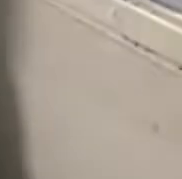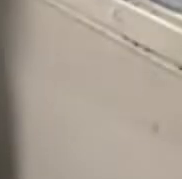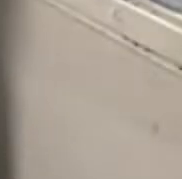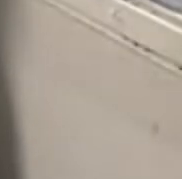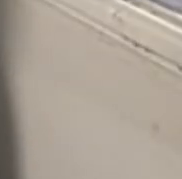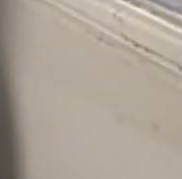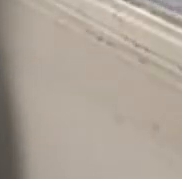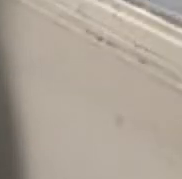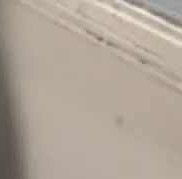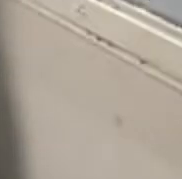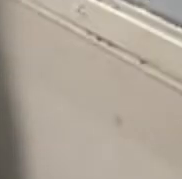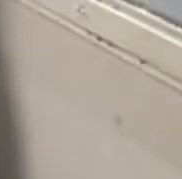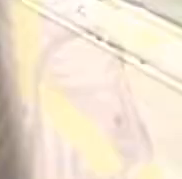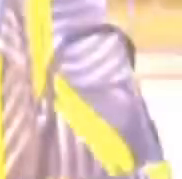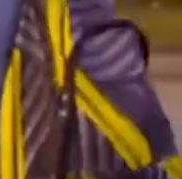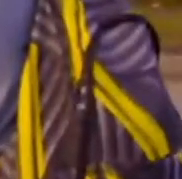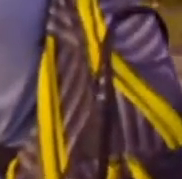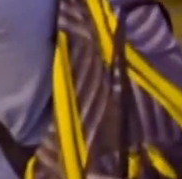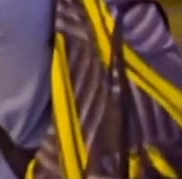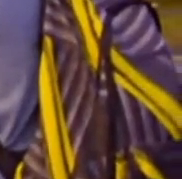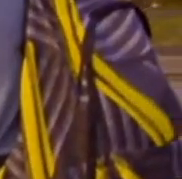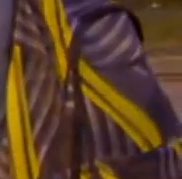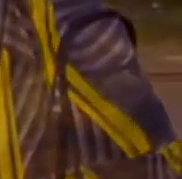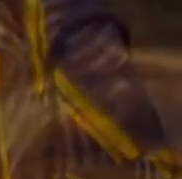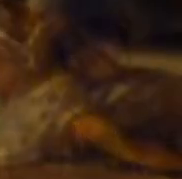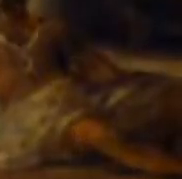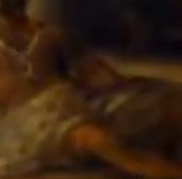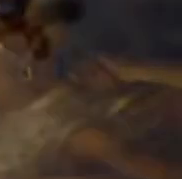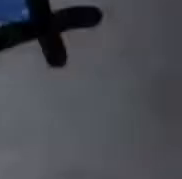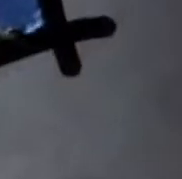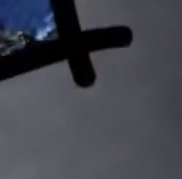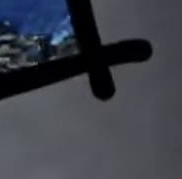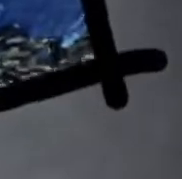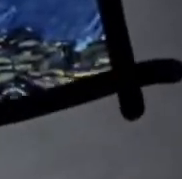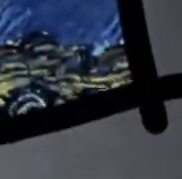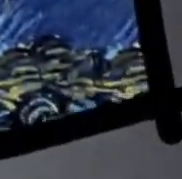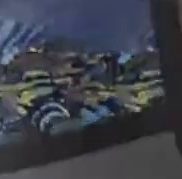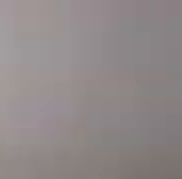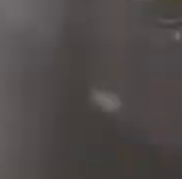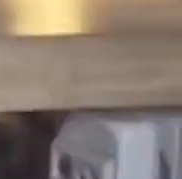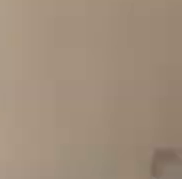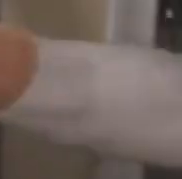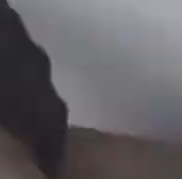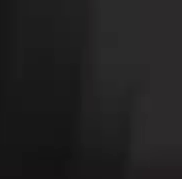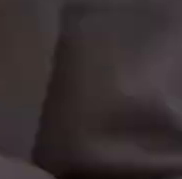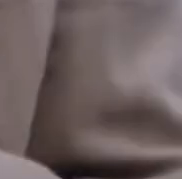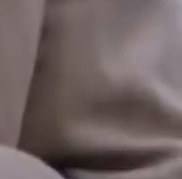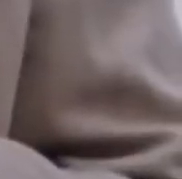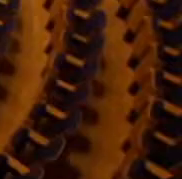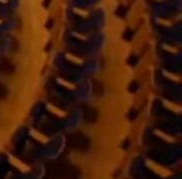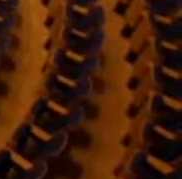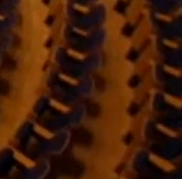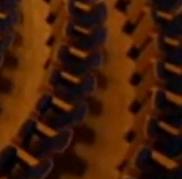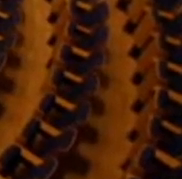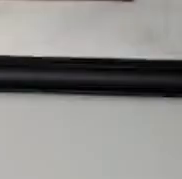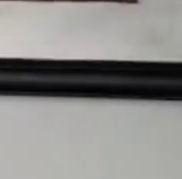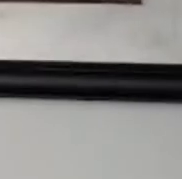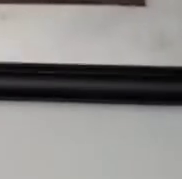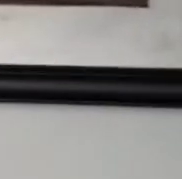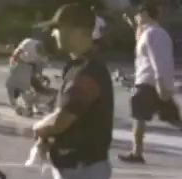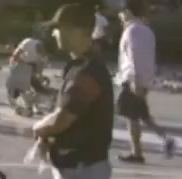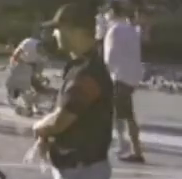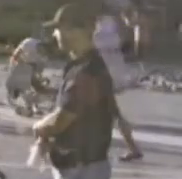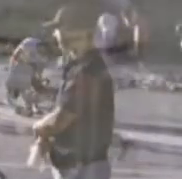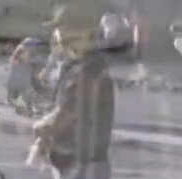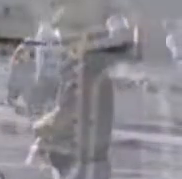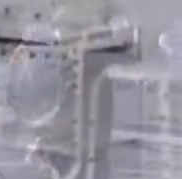Tu mente se va y no sabe realmente cuándo volverás, ¿no? Muchos artistas han sacado partido de ella para crear. Van Gogh, Schumann,